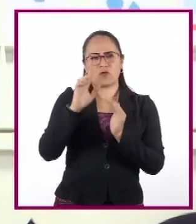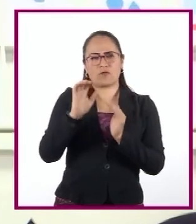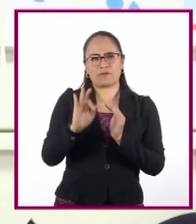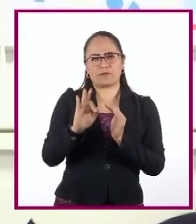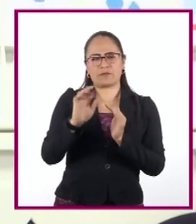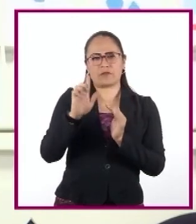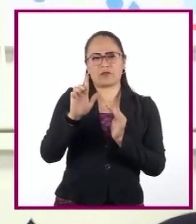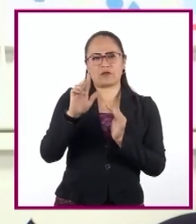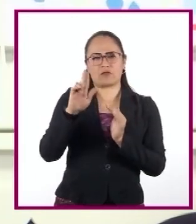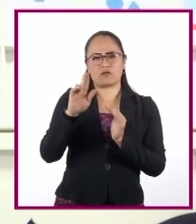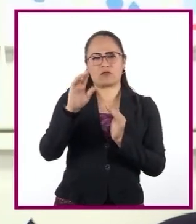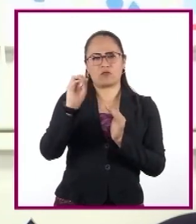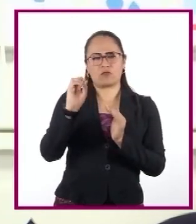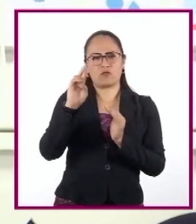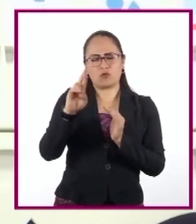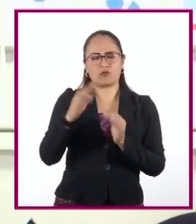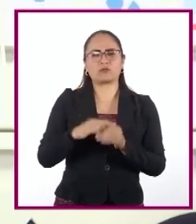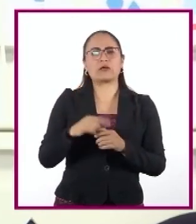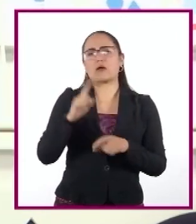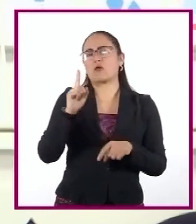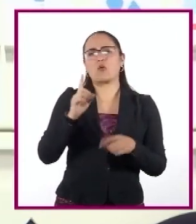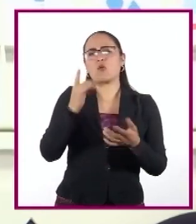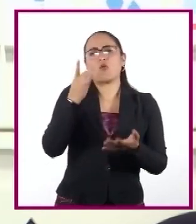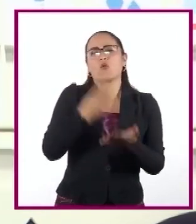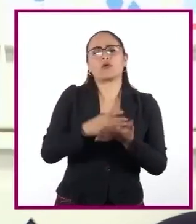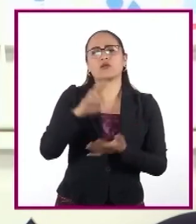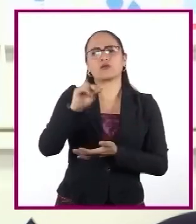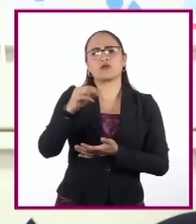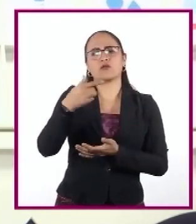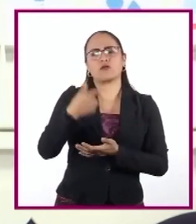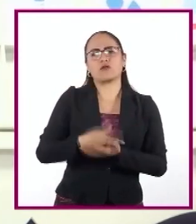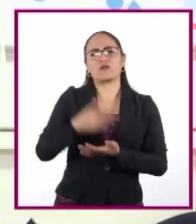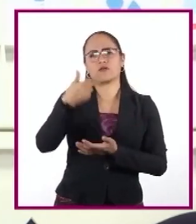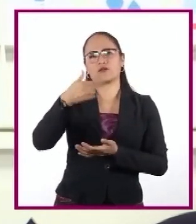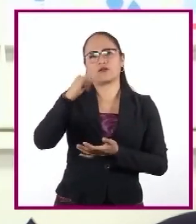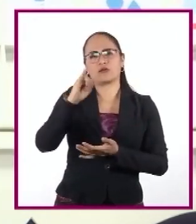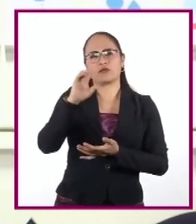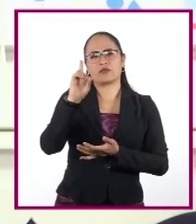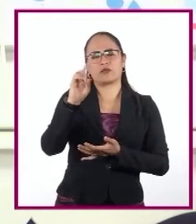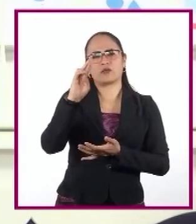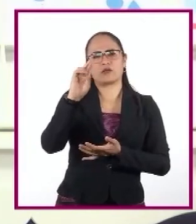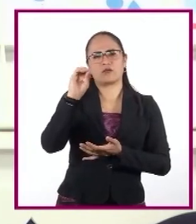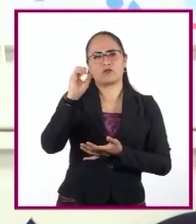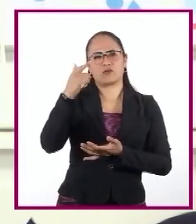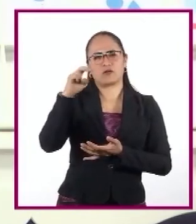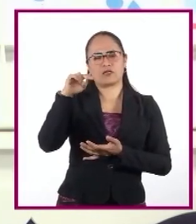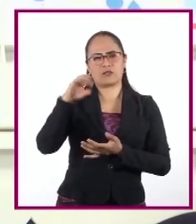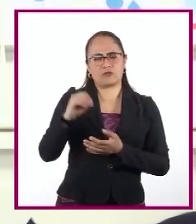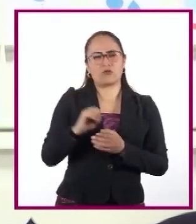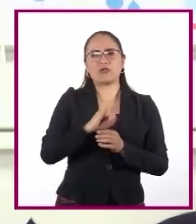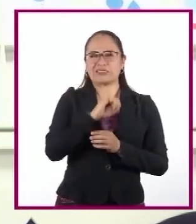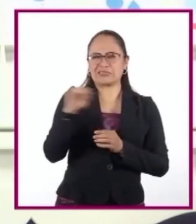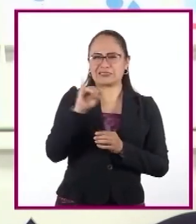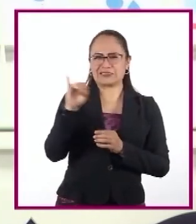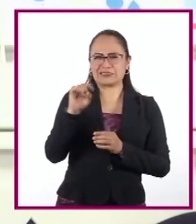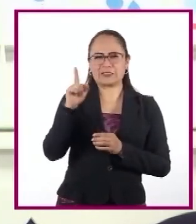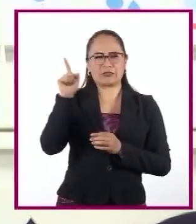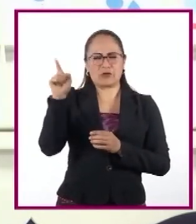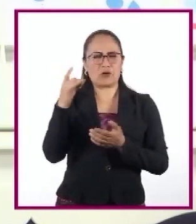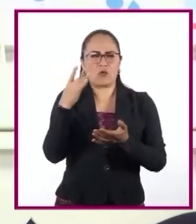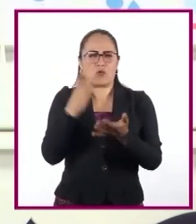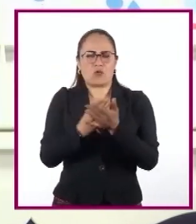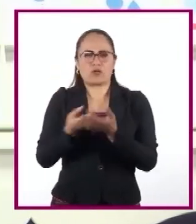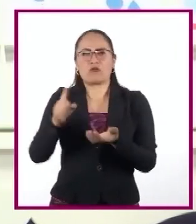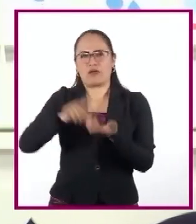El hidrógeno es la excepción, ya que se localiza en el extremo izquierdo de la tabla debido a su estructura atómica.